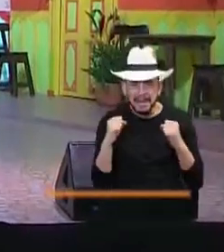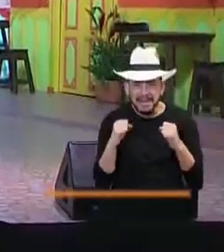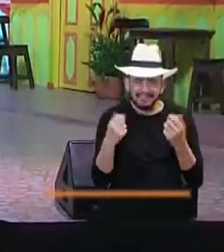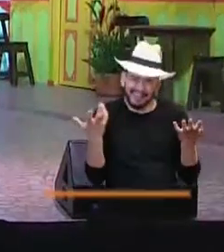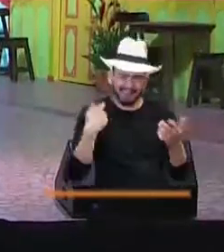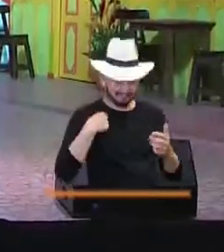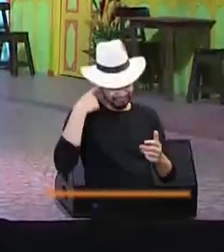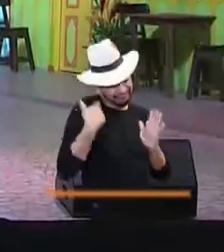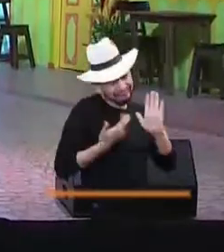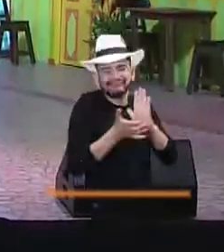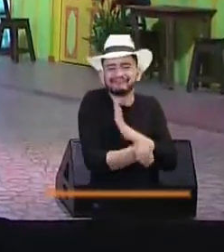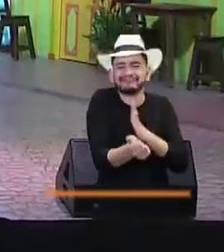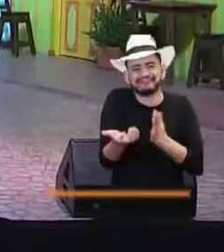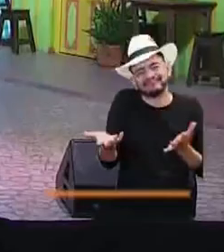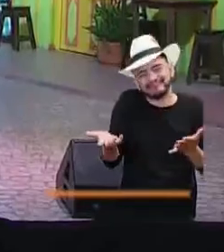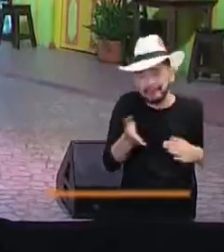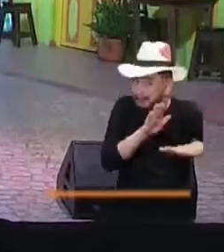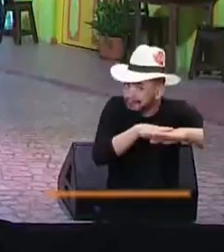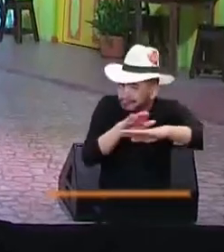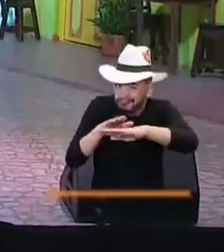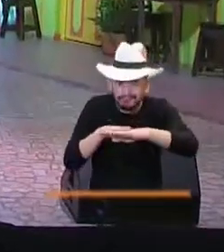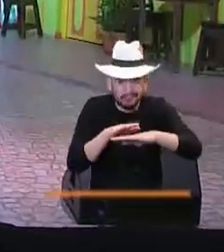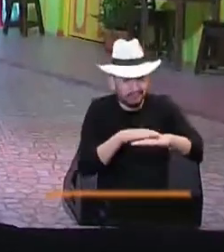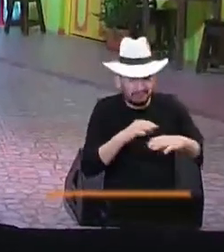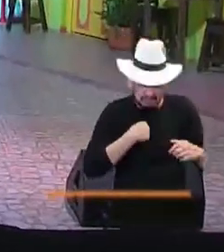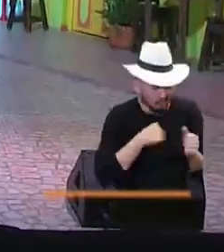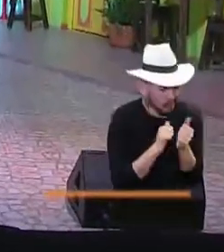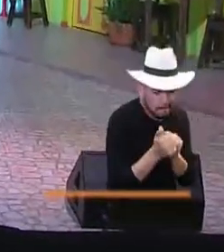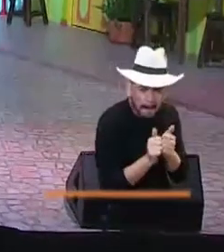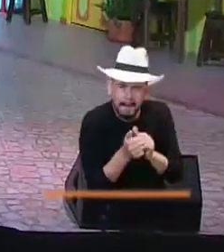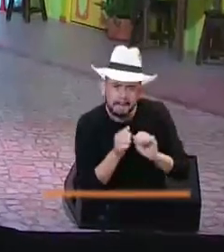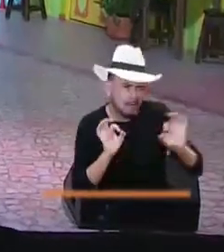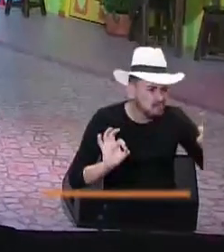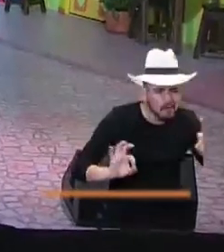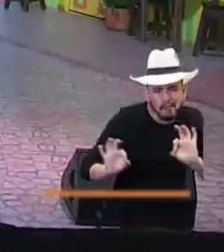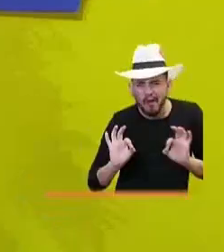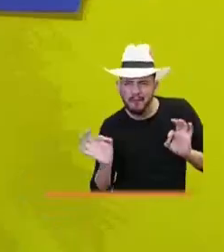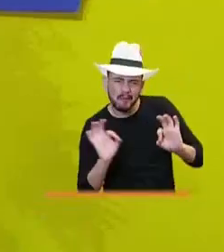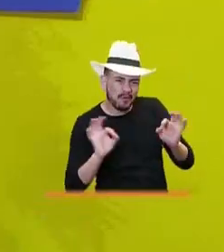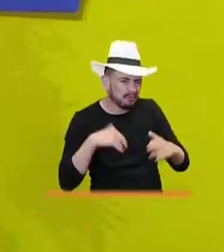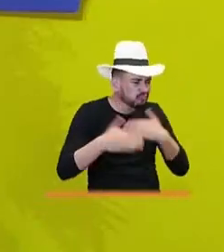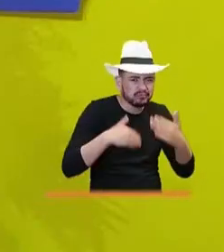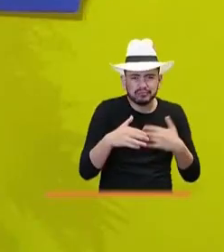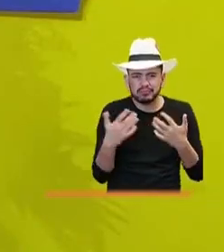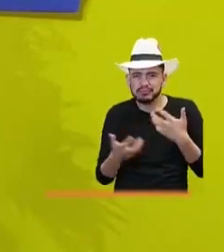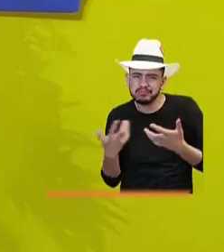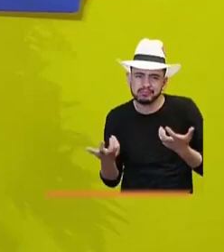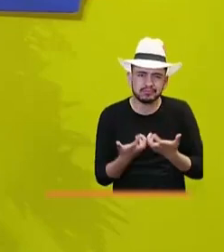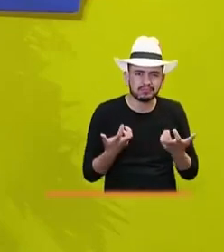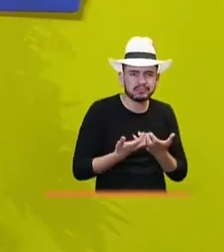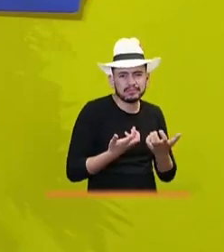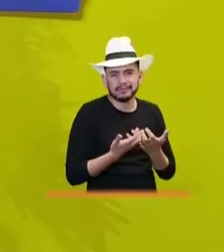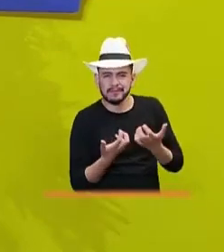Porque si yo hago ejercicio y además como ensalada, hago dos dietas